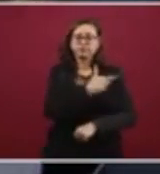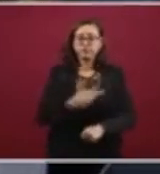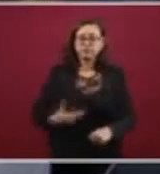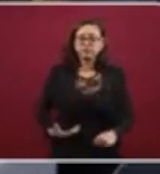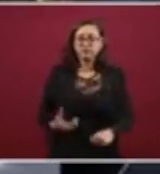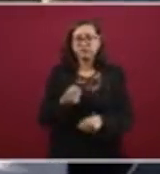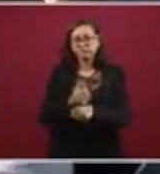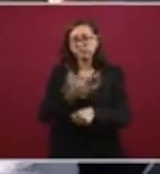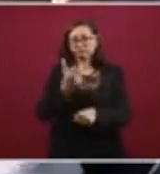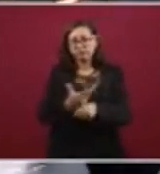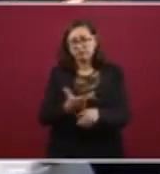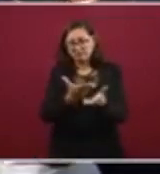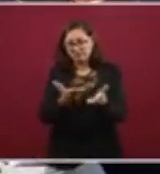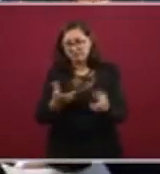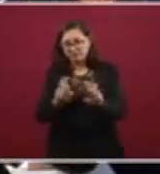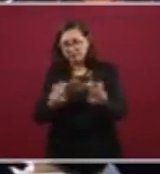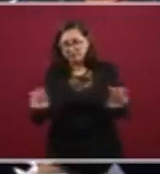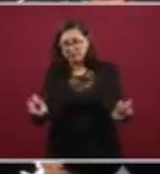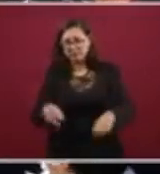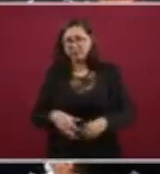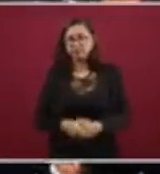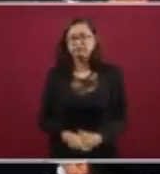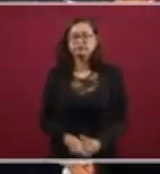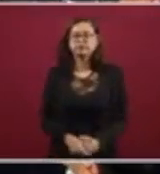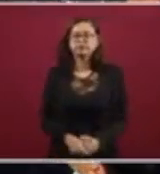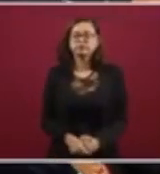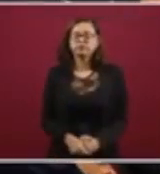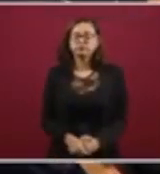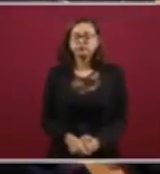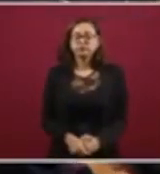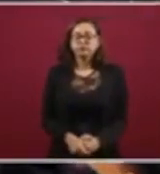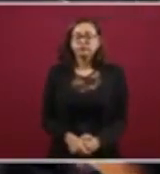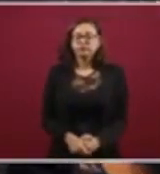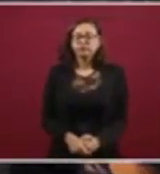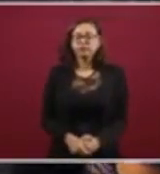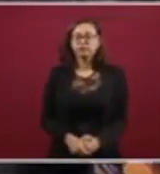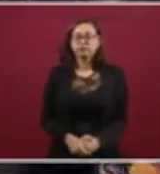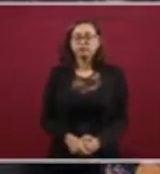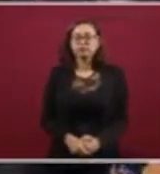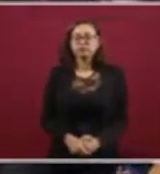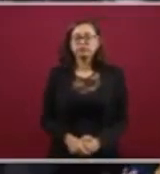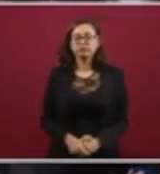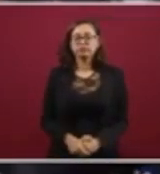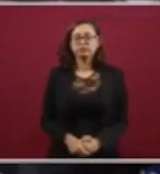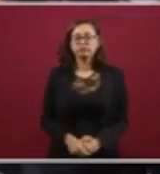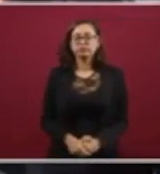secretarios. Preguntarle, el día de ayer